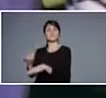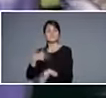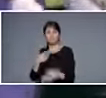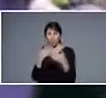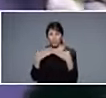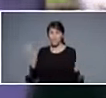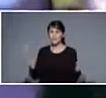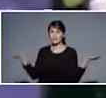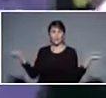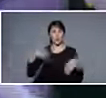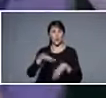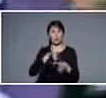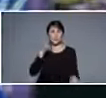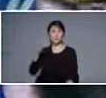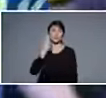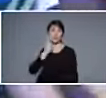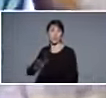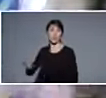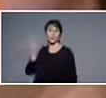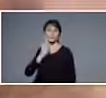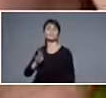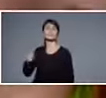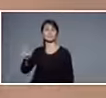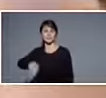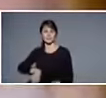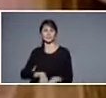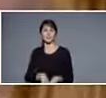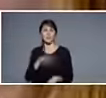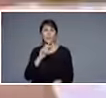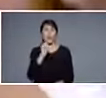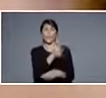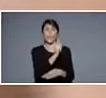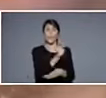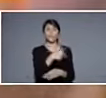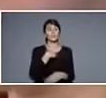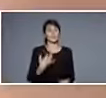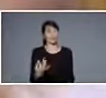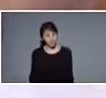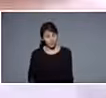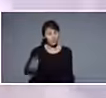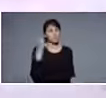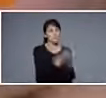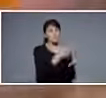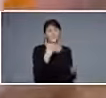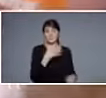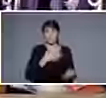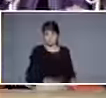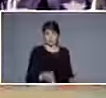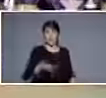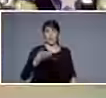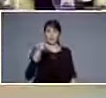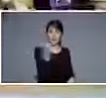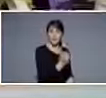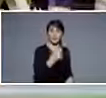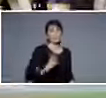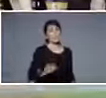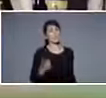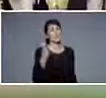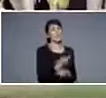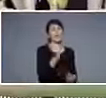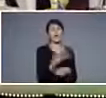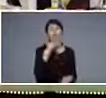se por dos putos euros, por un juicio deben de pagar que ha matado a tu hija, a dos